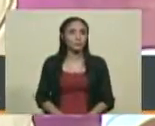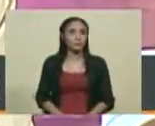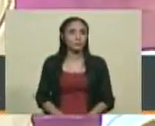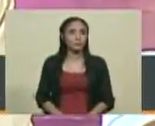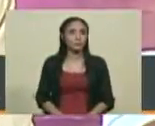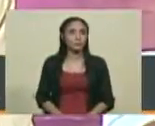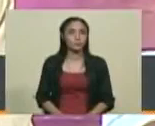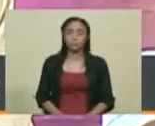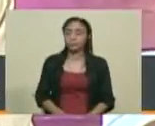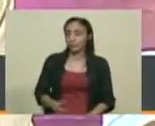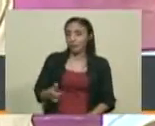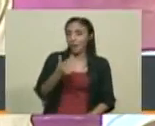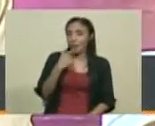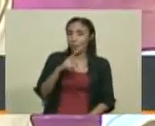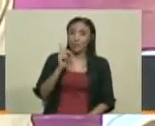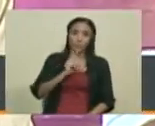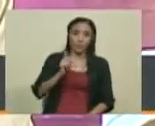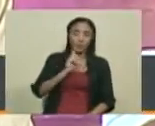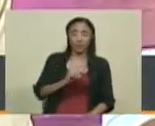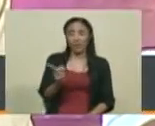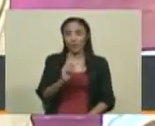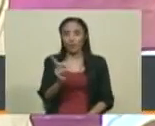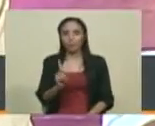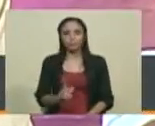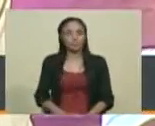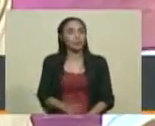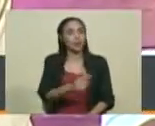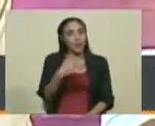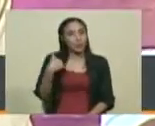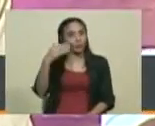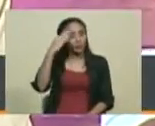No nos vamos a echar cuento, lo que sabemos historia.